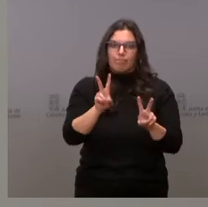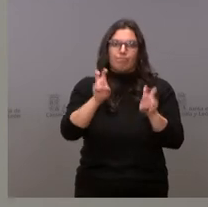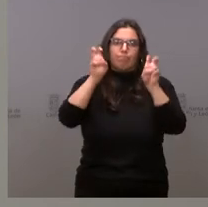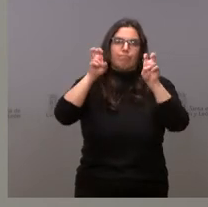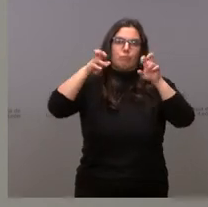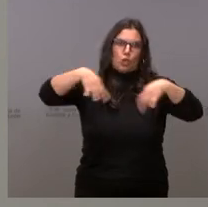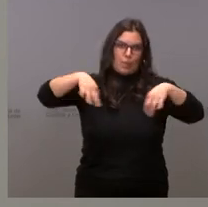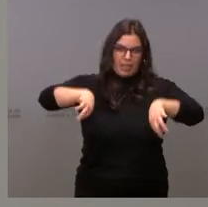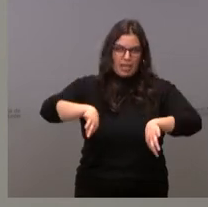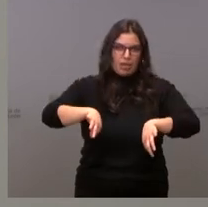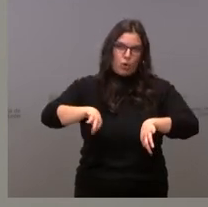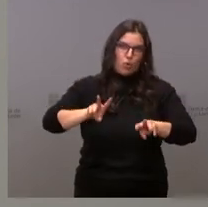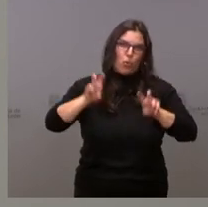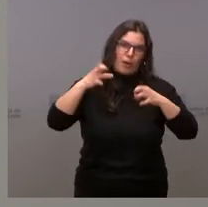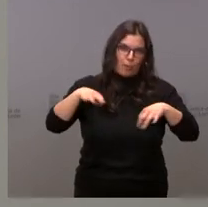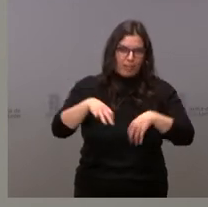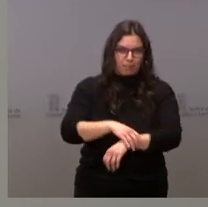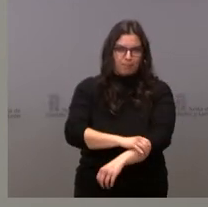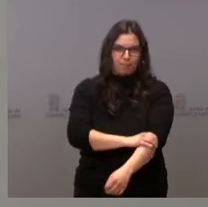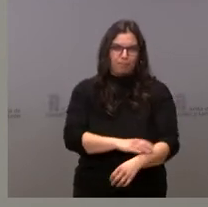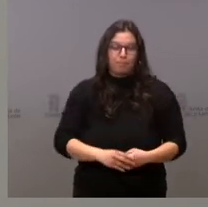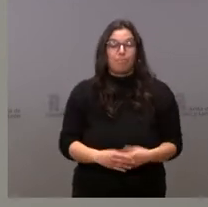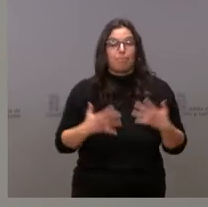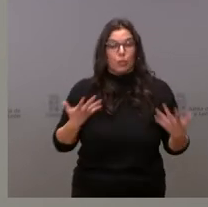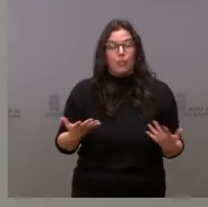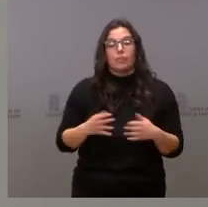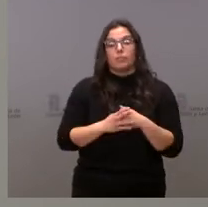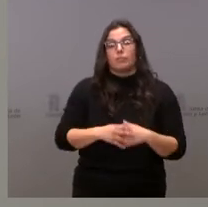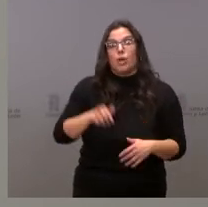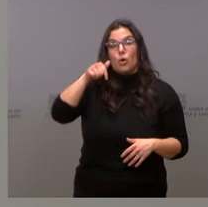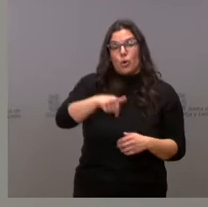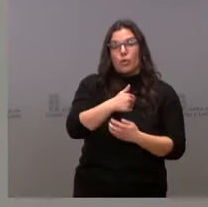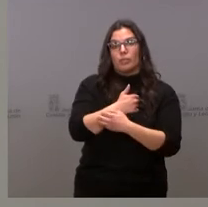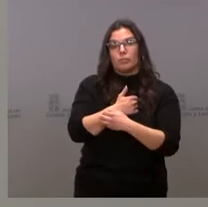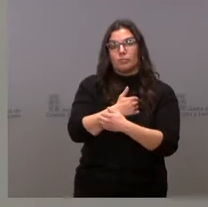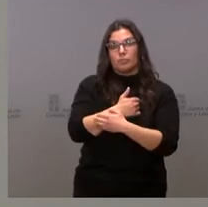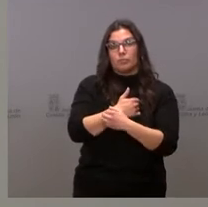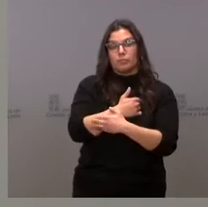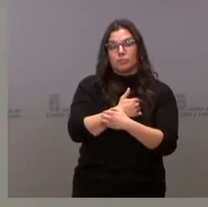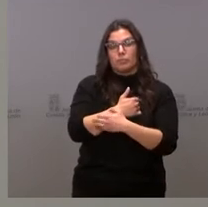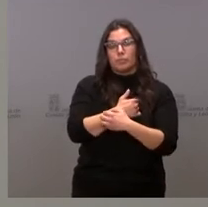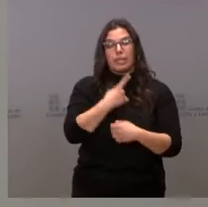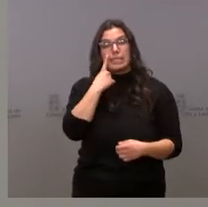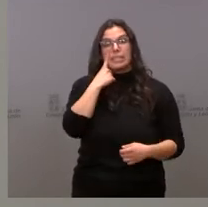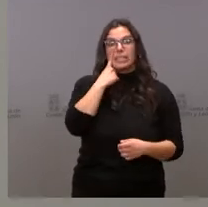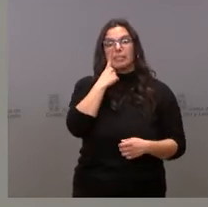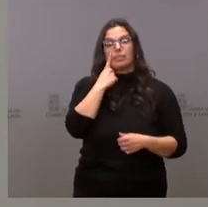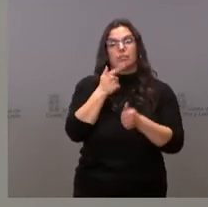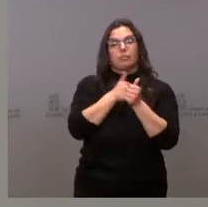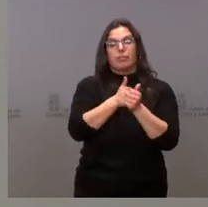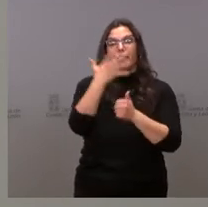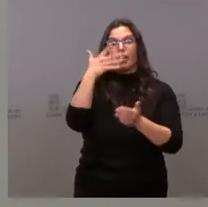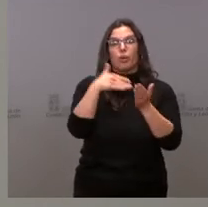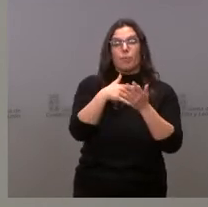por normalidad nueva normalidad así les tengo que decir que hoy se incorporan al sistema de vigilancia epidemiológica cinco mil